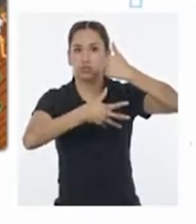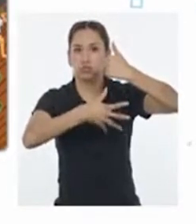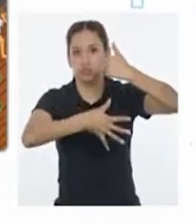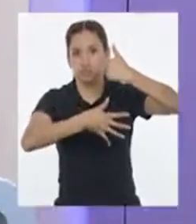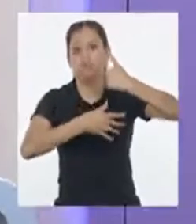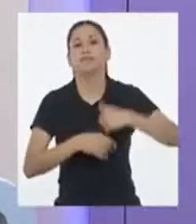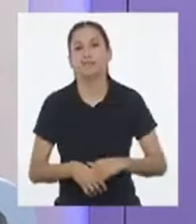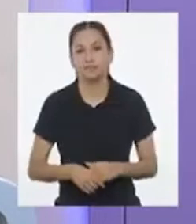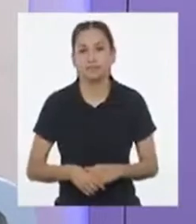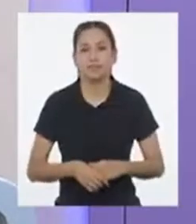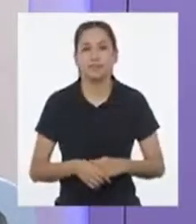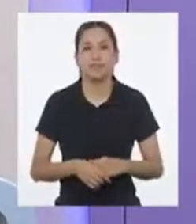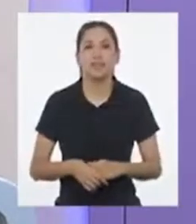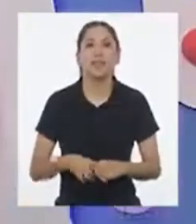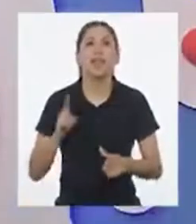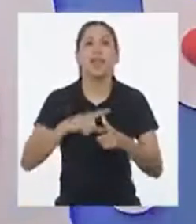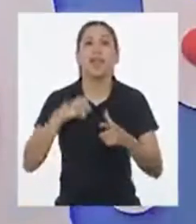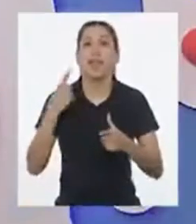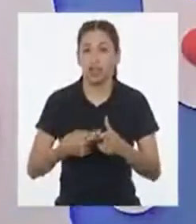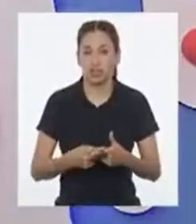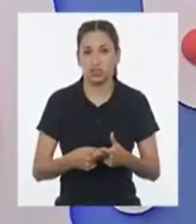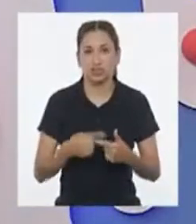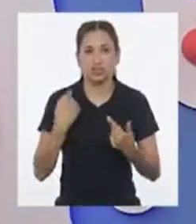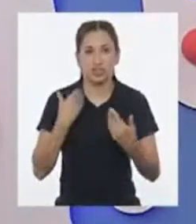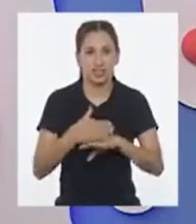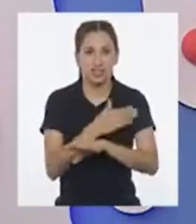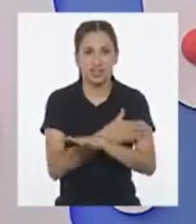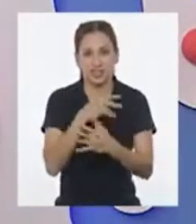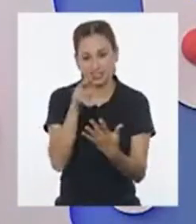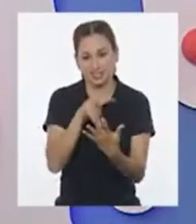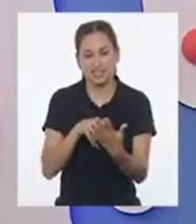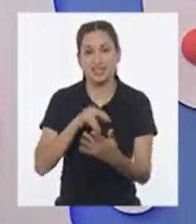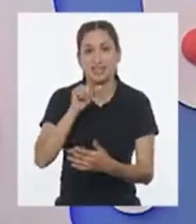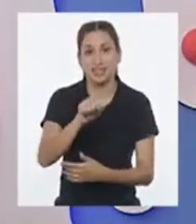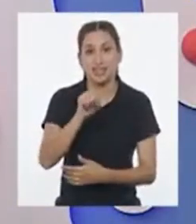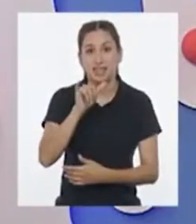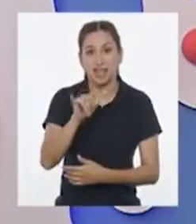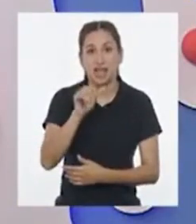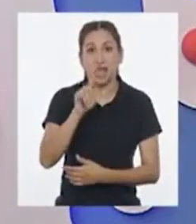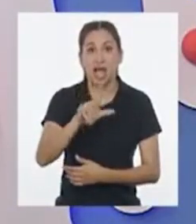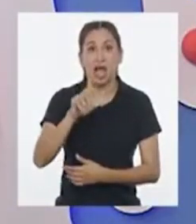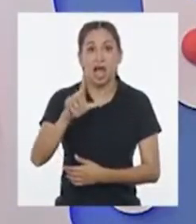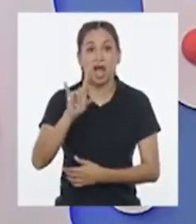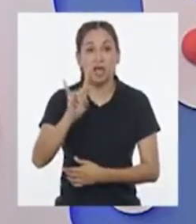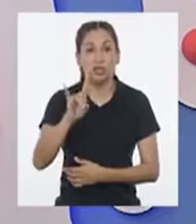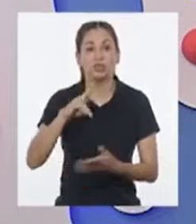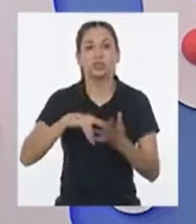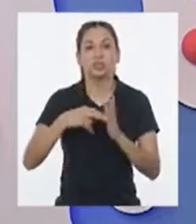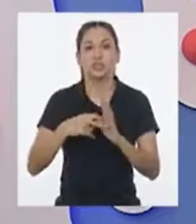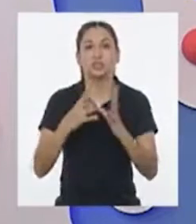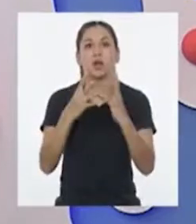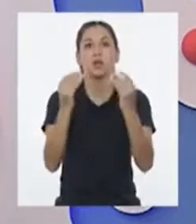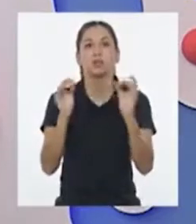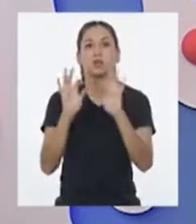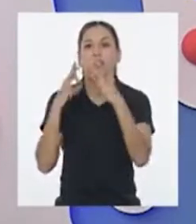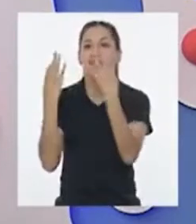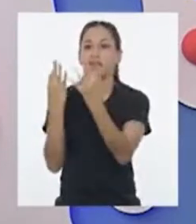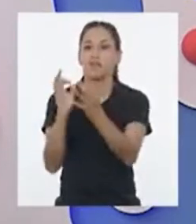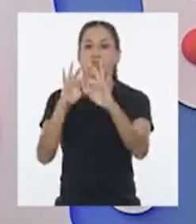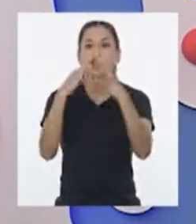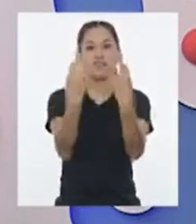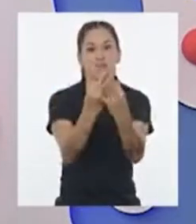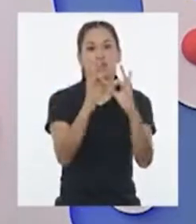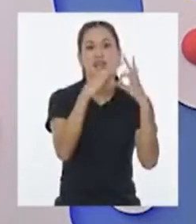ayllu. Entonces, según la fuente que leímos, el ayllu estaba conformado por varias